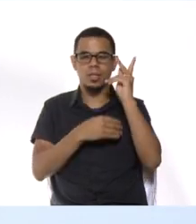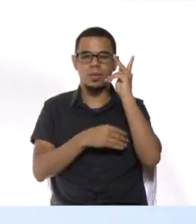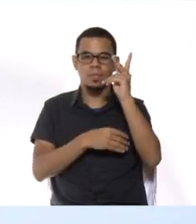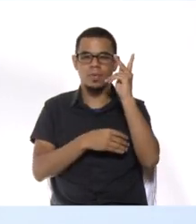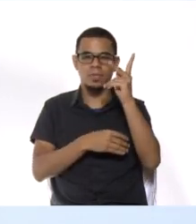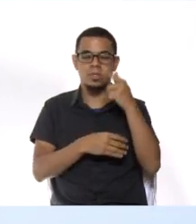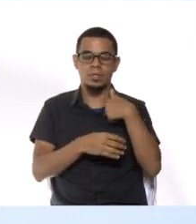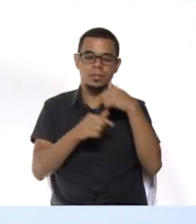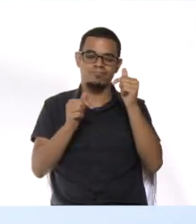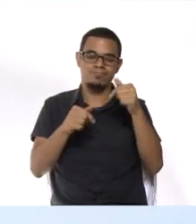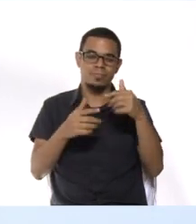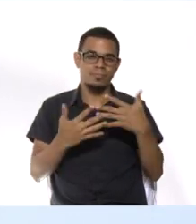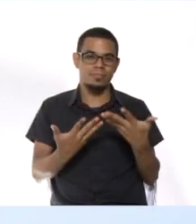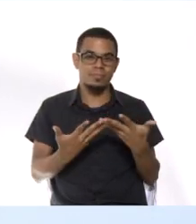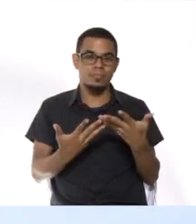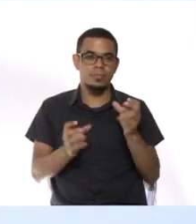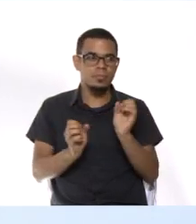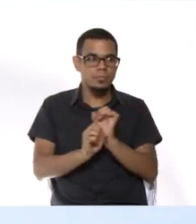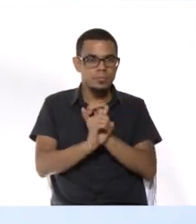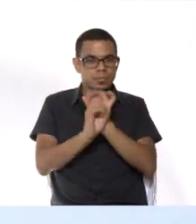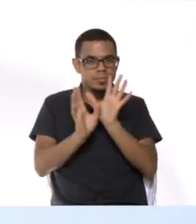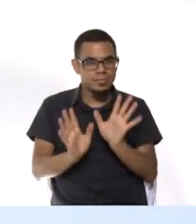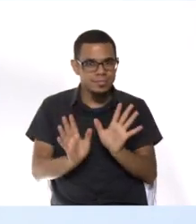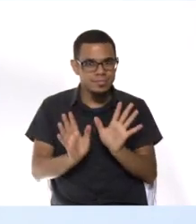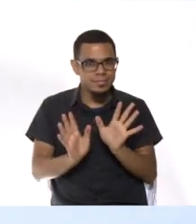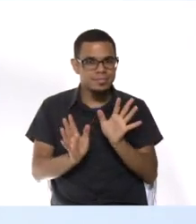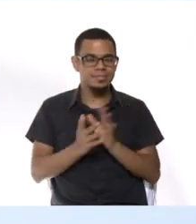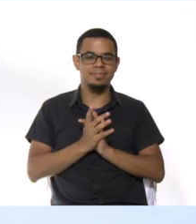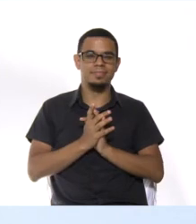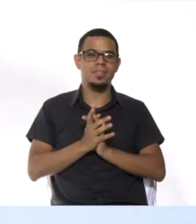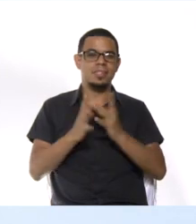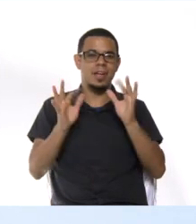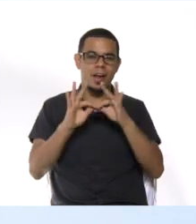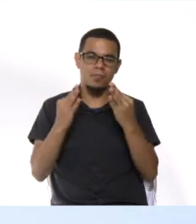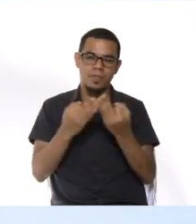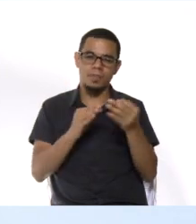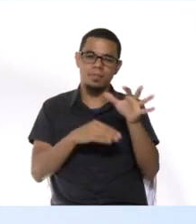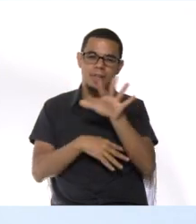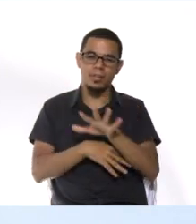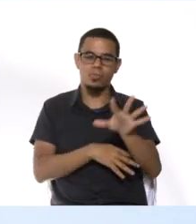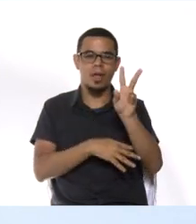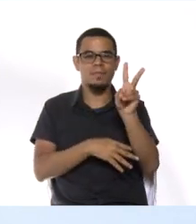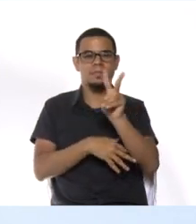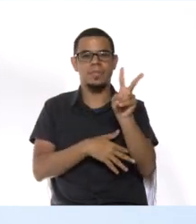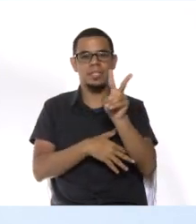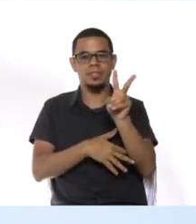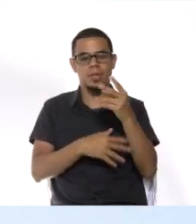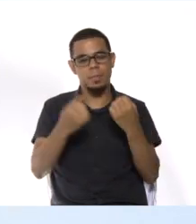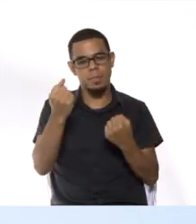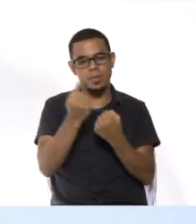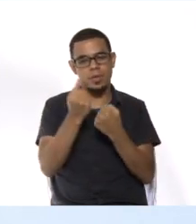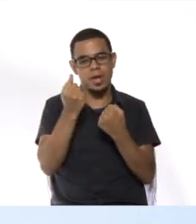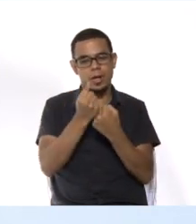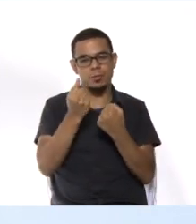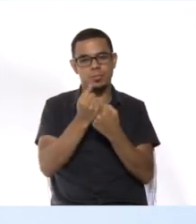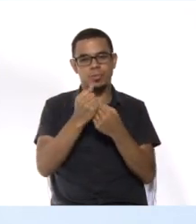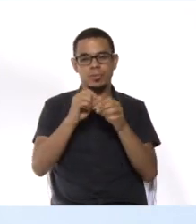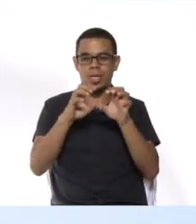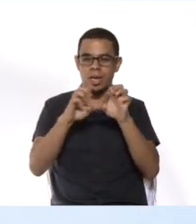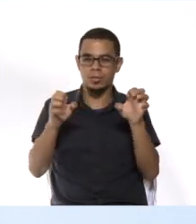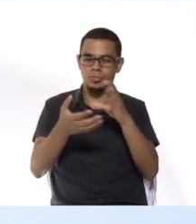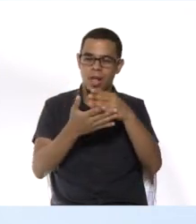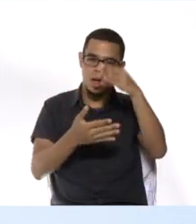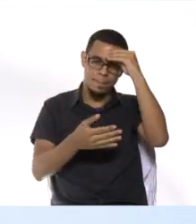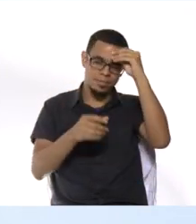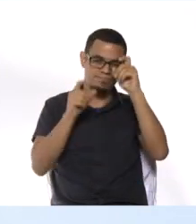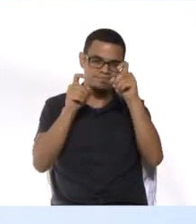docentes que nos acompañaron y por supuesto a la gran familia venezolana por seguir apoyando la educación en estos tiempos de